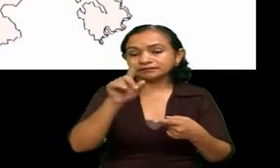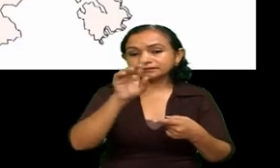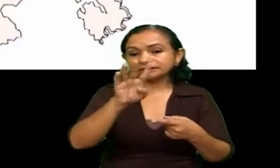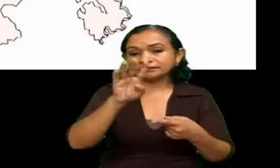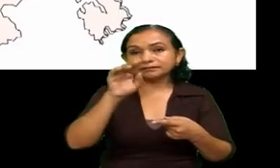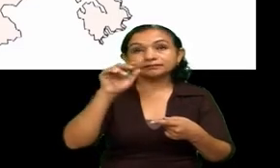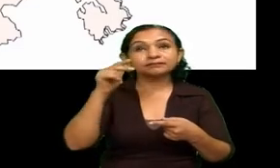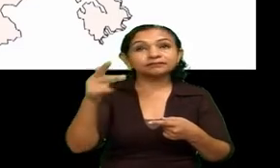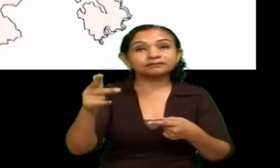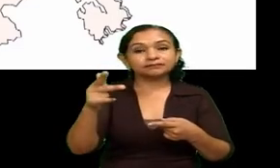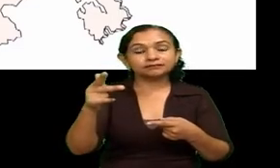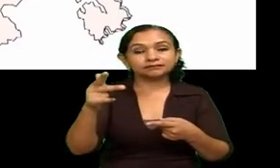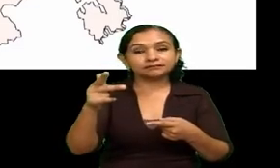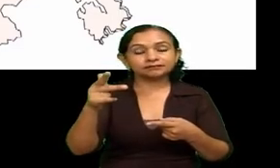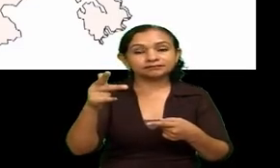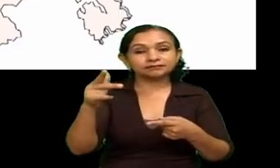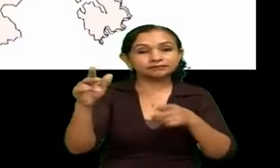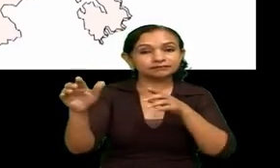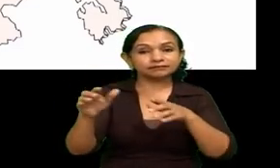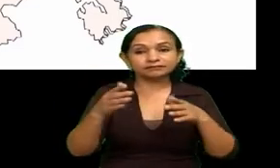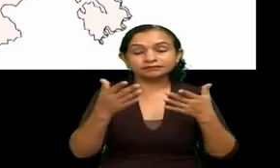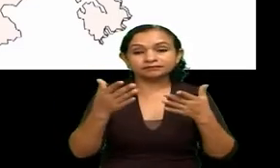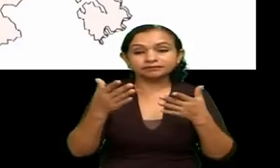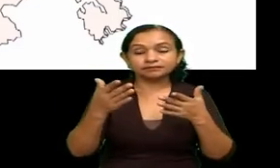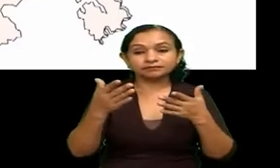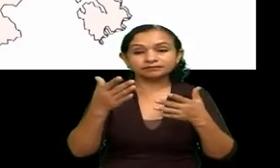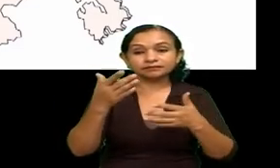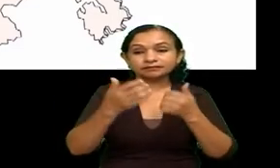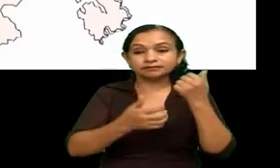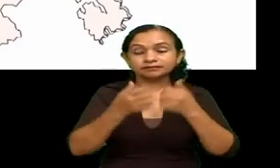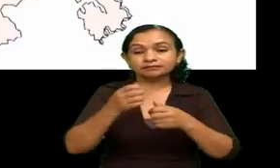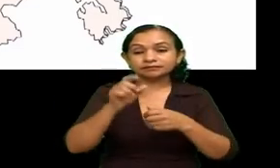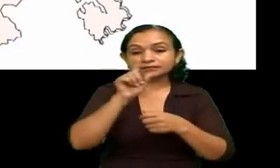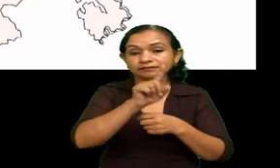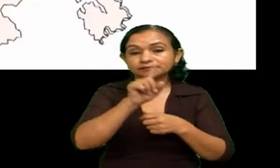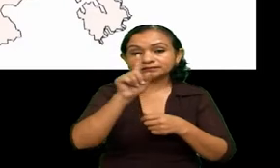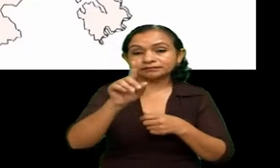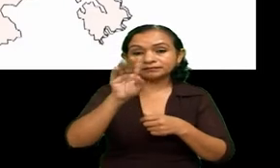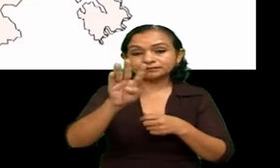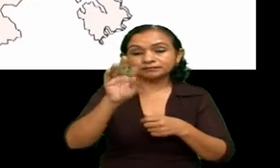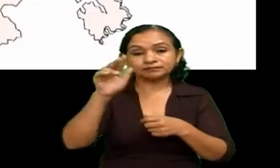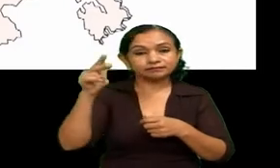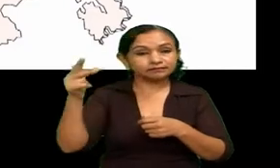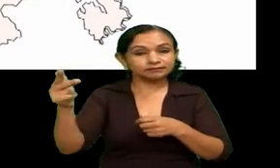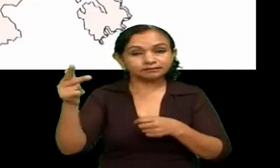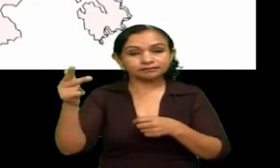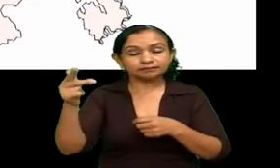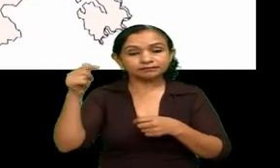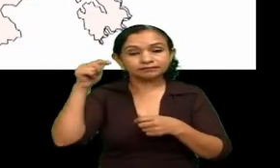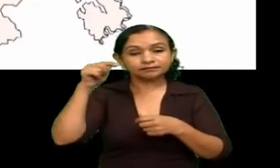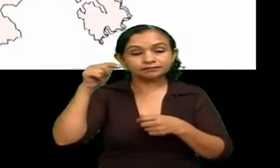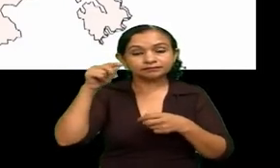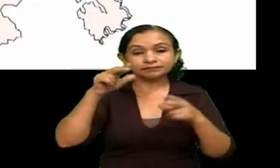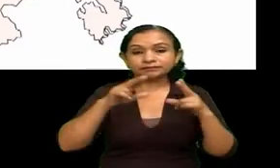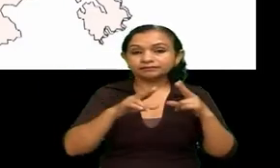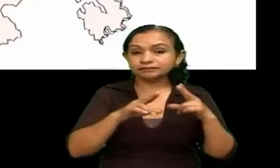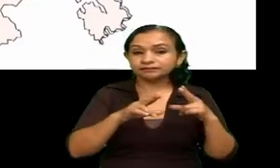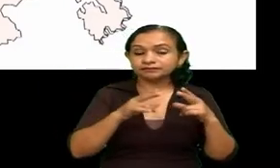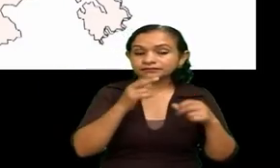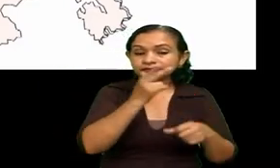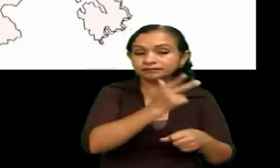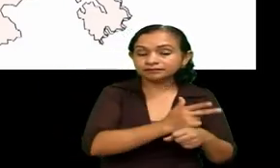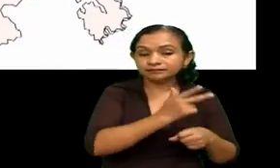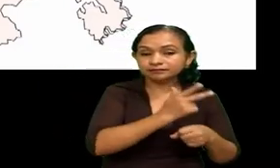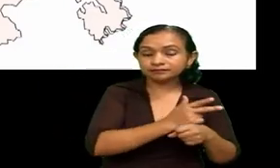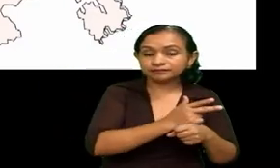11:48? Okay. Se da el evento. A la hora, la falla de Honduras se da a las 11:48. ¿A qué hora se desconecta Guatemala